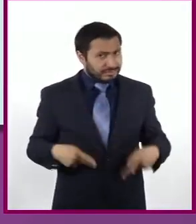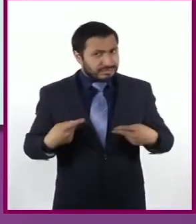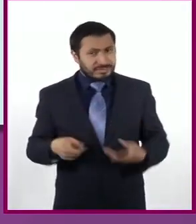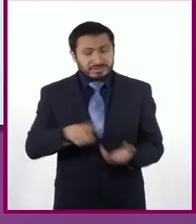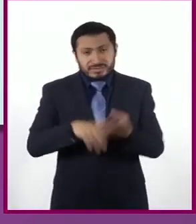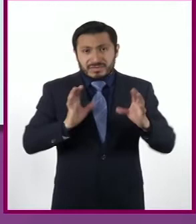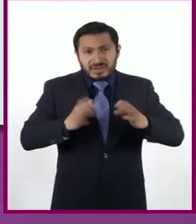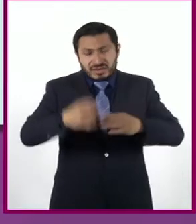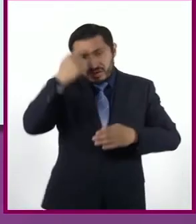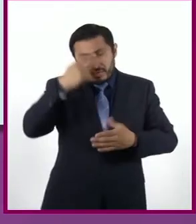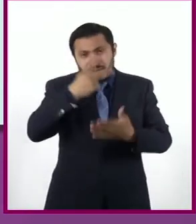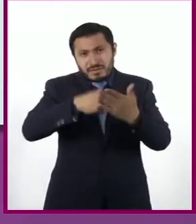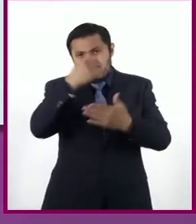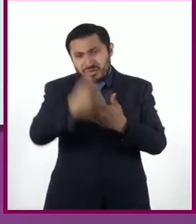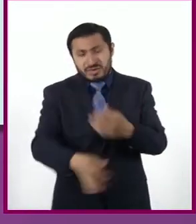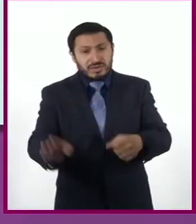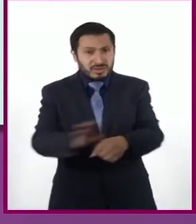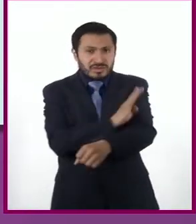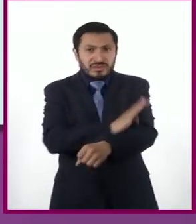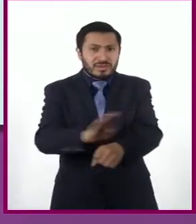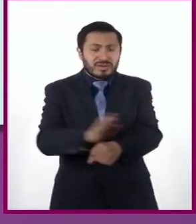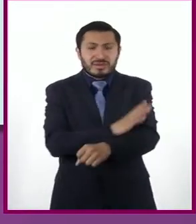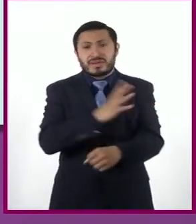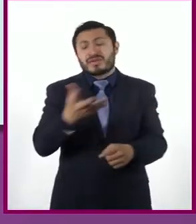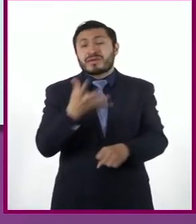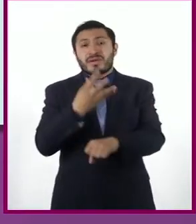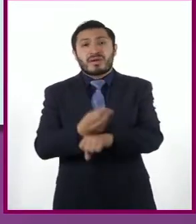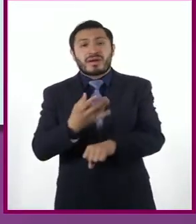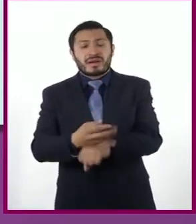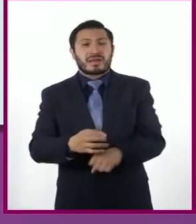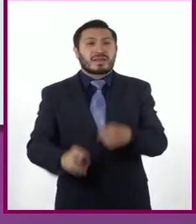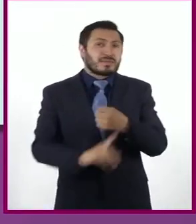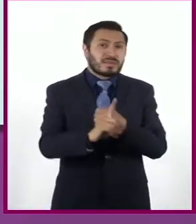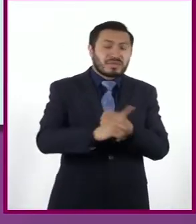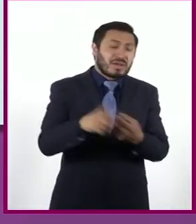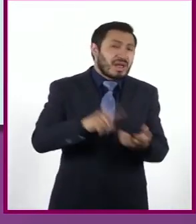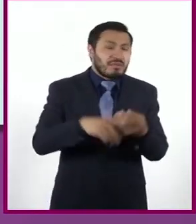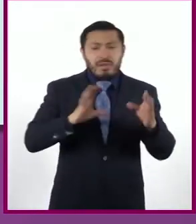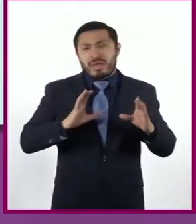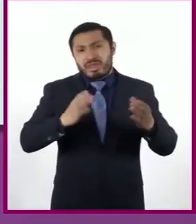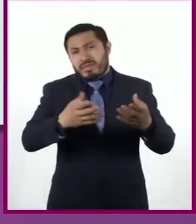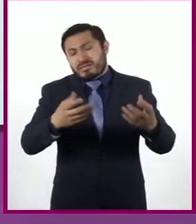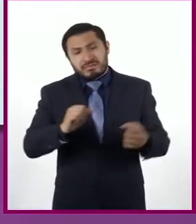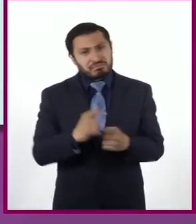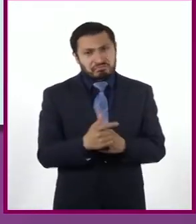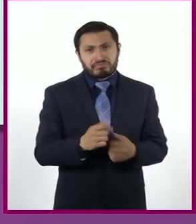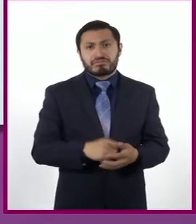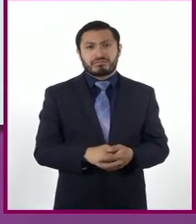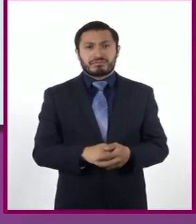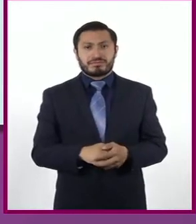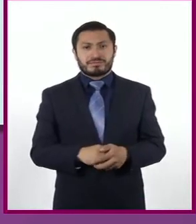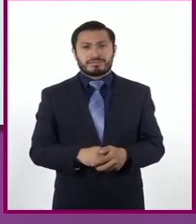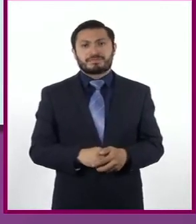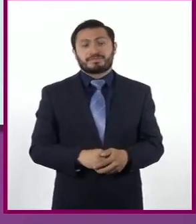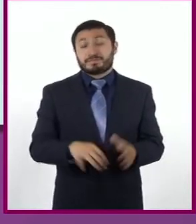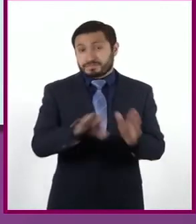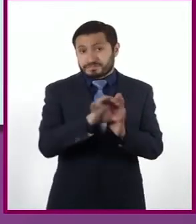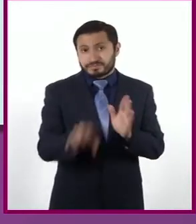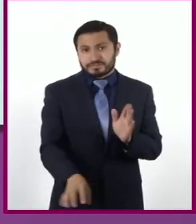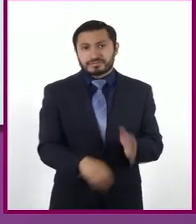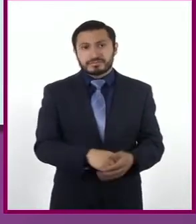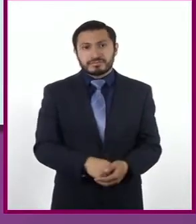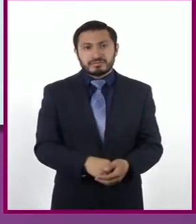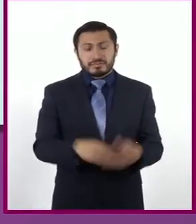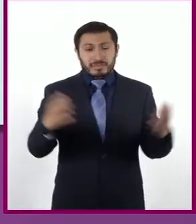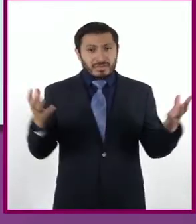generar proyectos comunes que les permitan mejorar las condiciones en que se encuentra la comunidad. Por ejemplo,